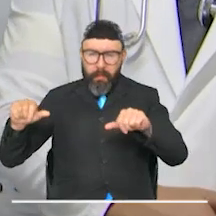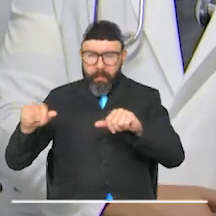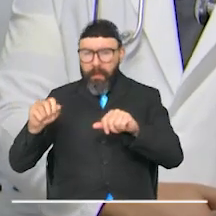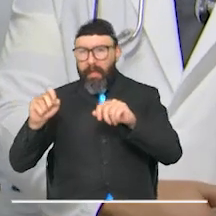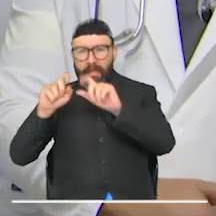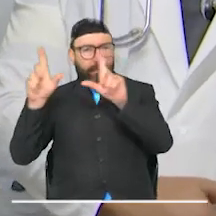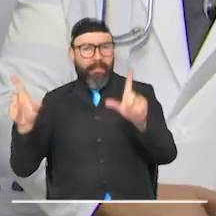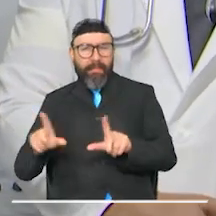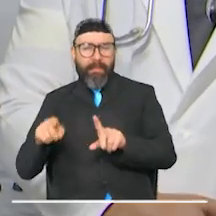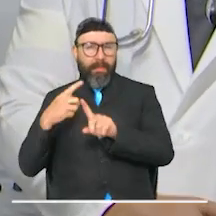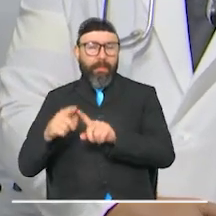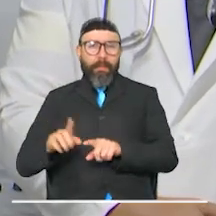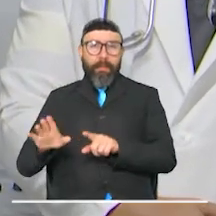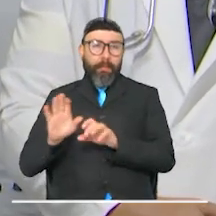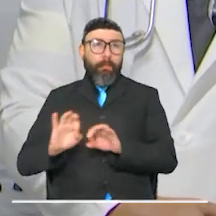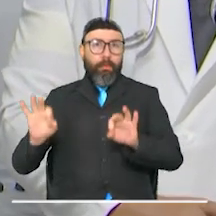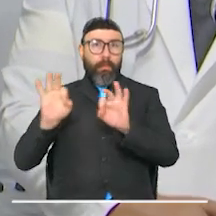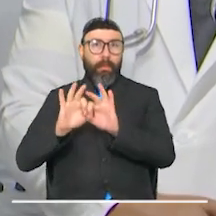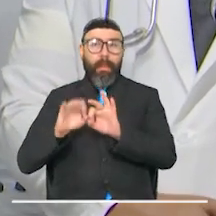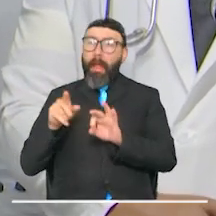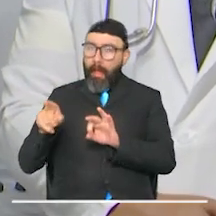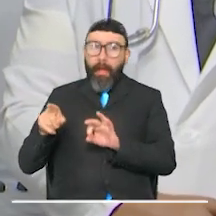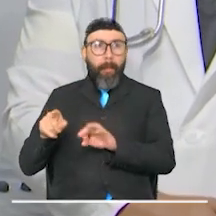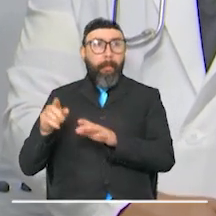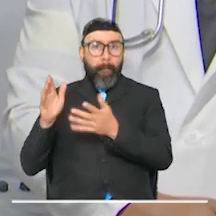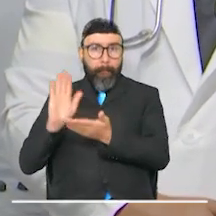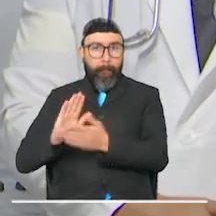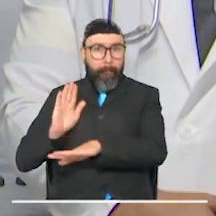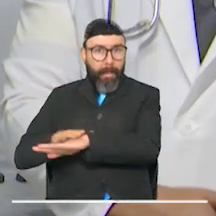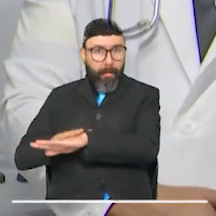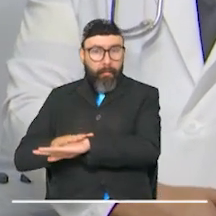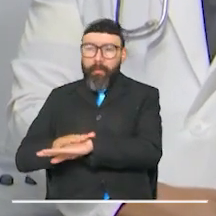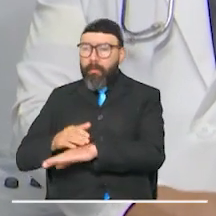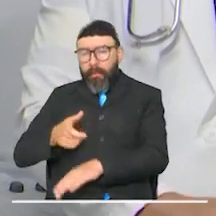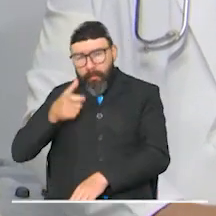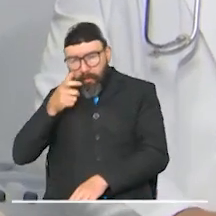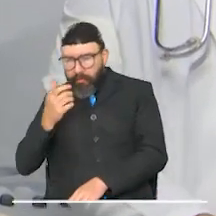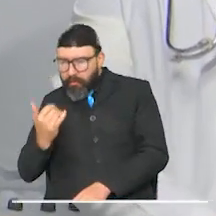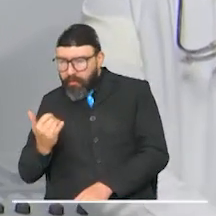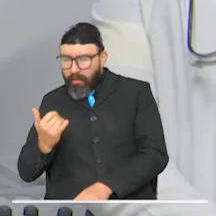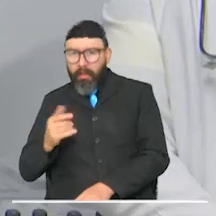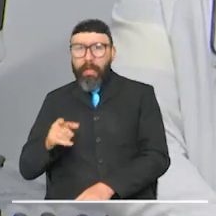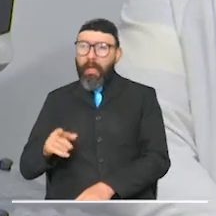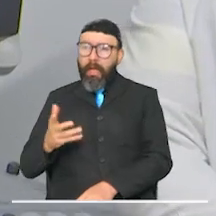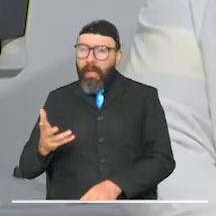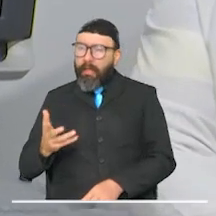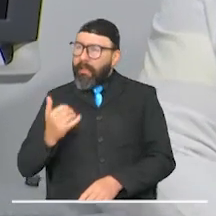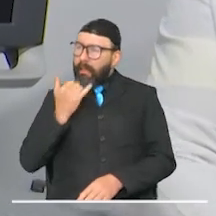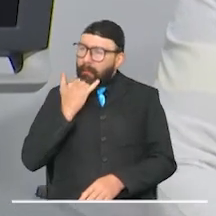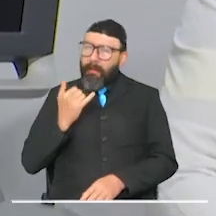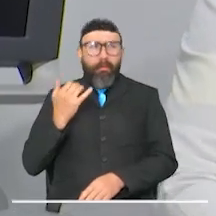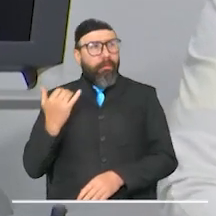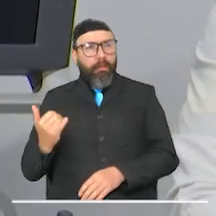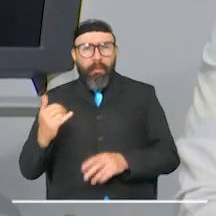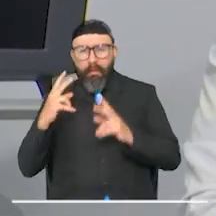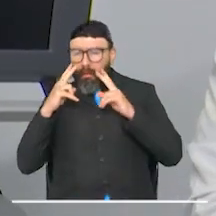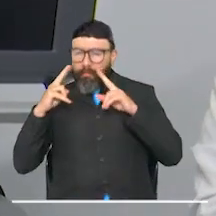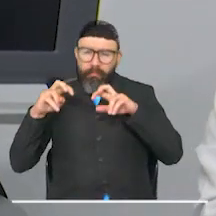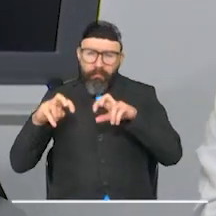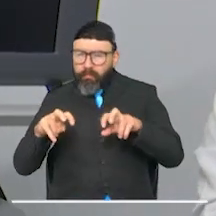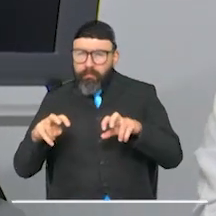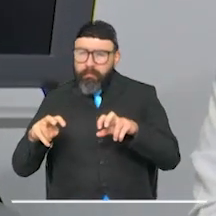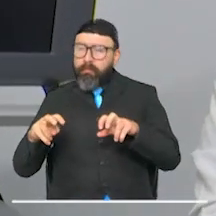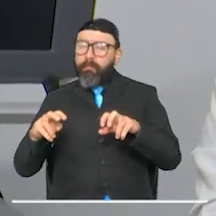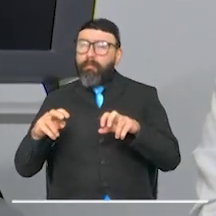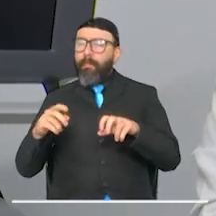nos permiten a nosotros mirar que hayan esas piernas como puedo mirar yo qué es lo que está pasando por